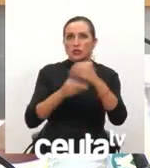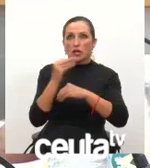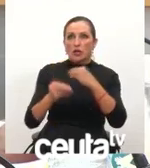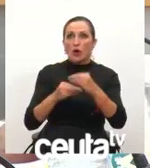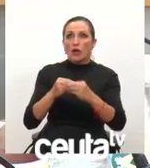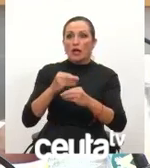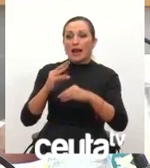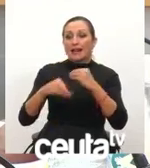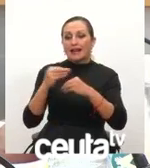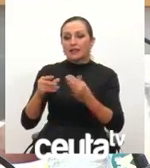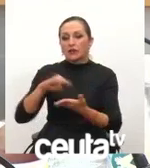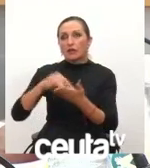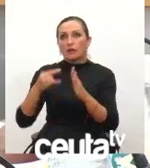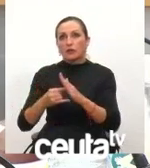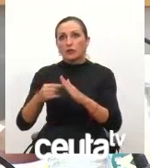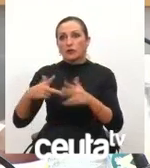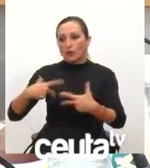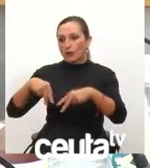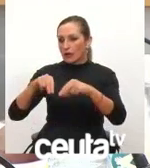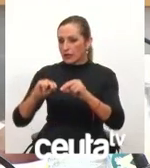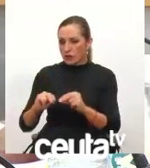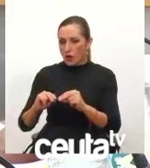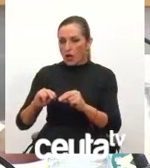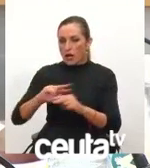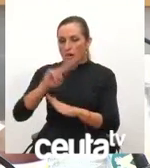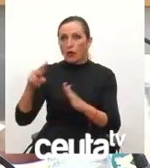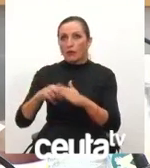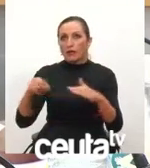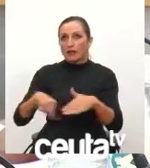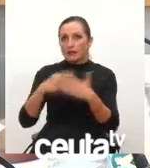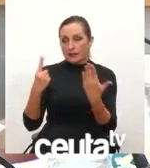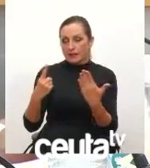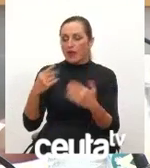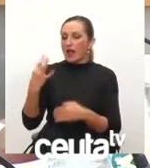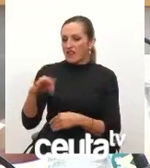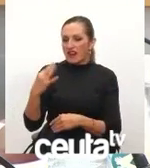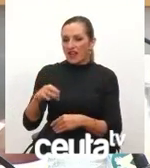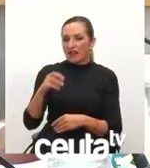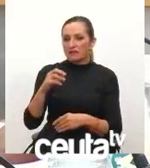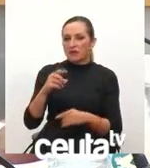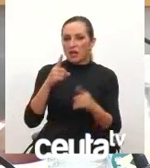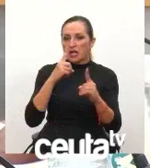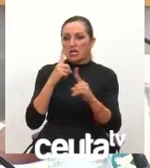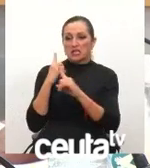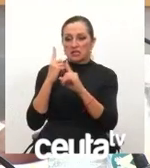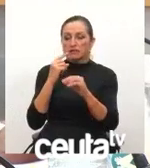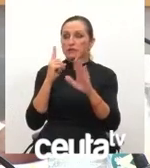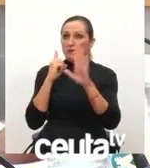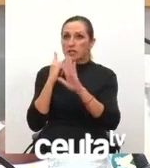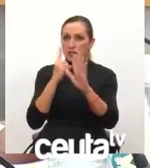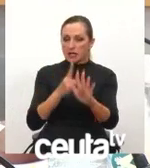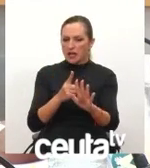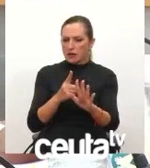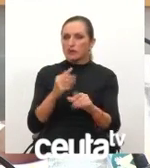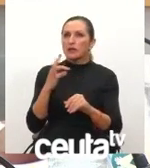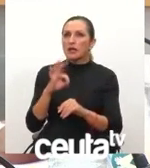fue externalizada en el año 2016. Es verdad que ya han pasado casi 6 años. Al objeto de realizar un estudio sobre